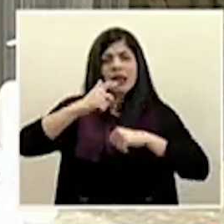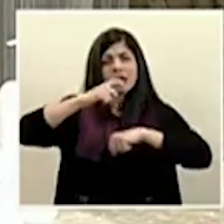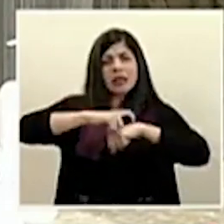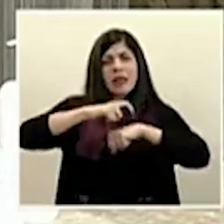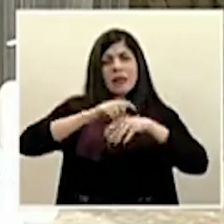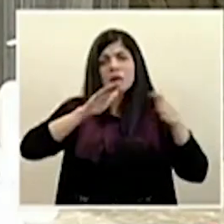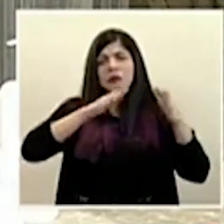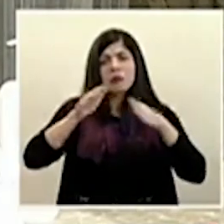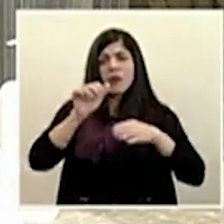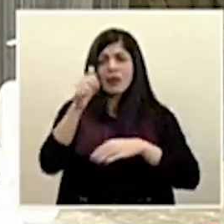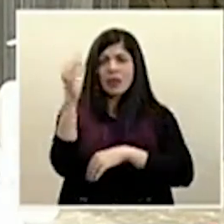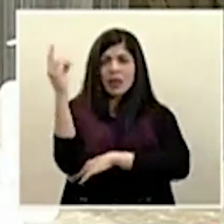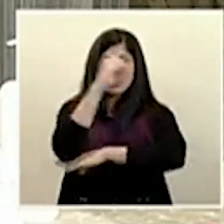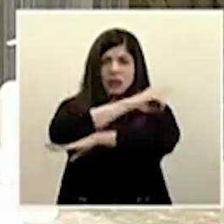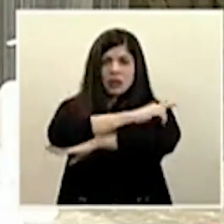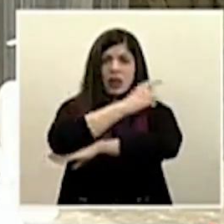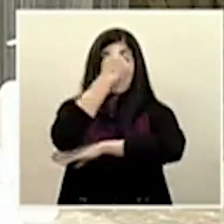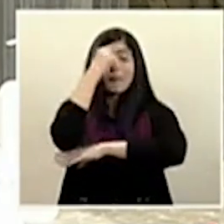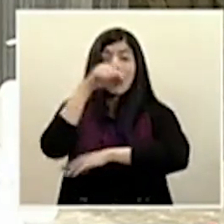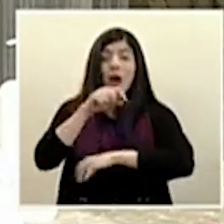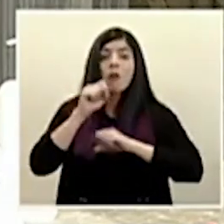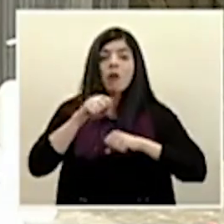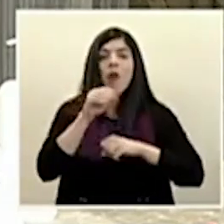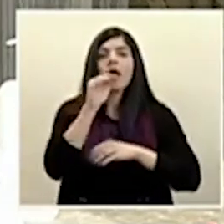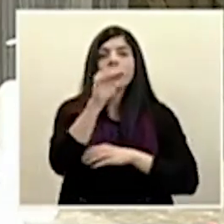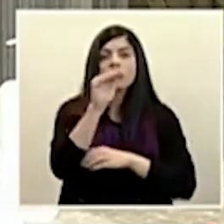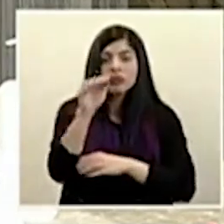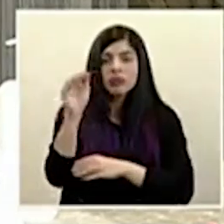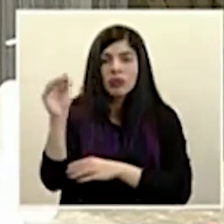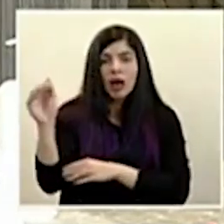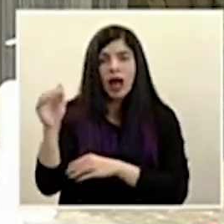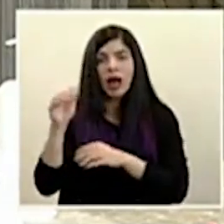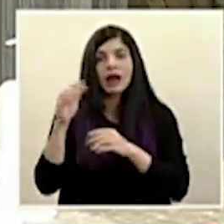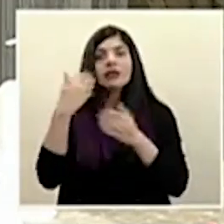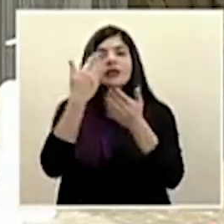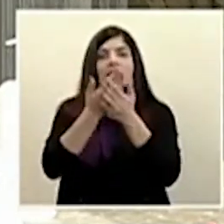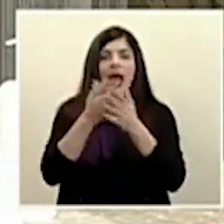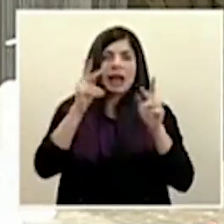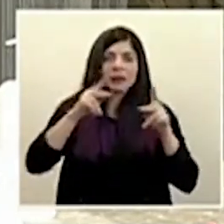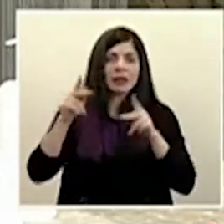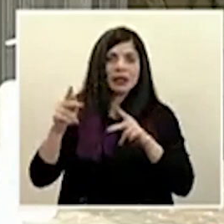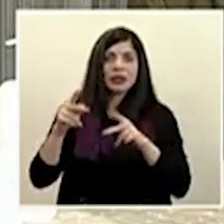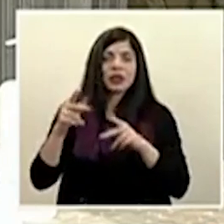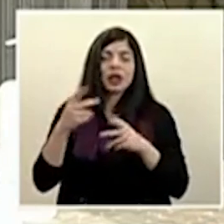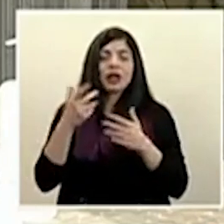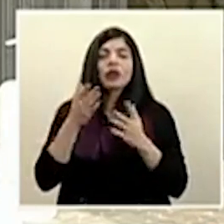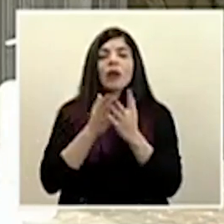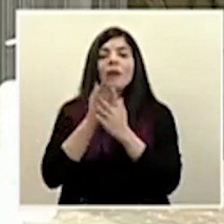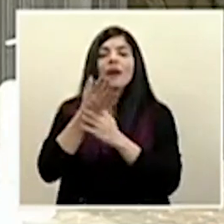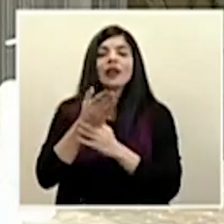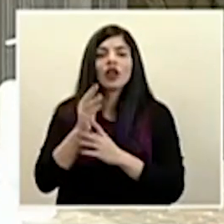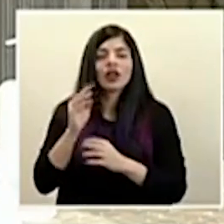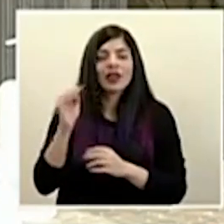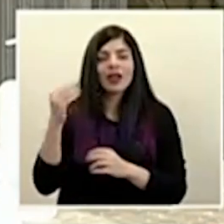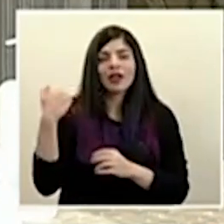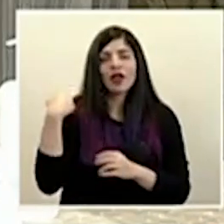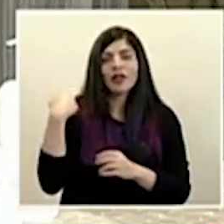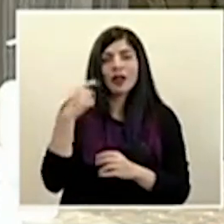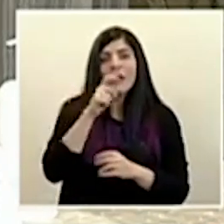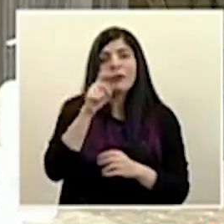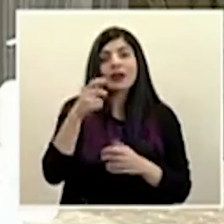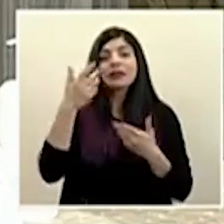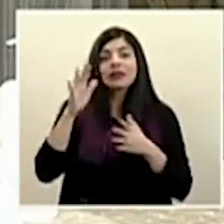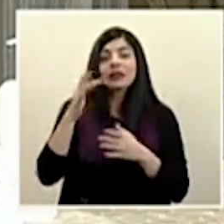alrededor de unos 10 días para que estas notificaciones estuvieran llegando ¿a dónde? Al medio de notificación que ustedes